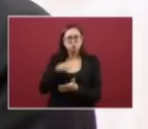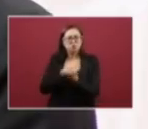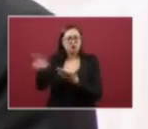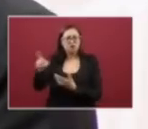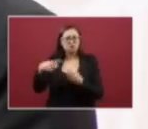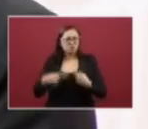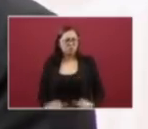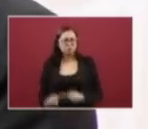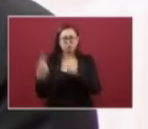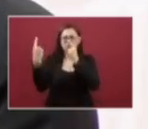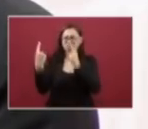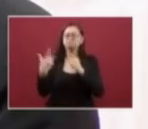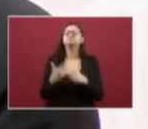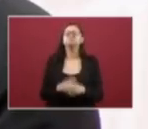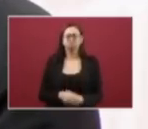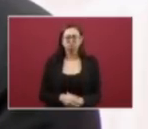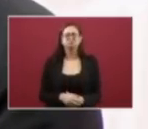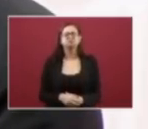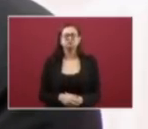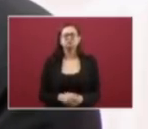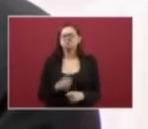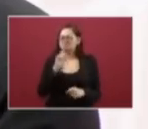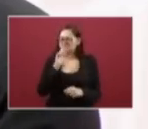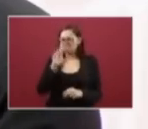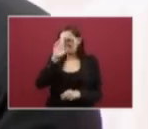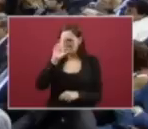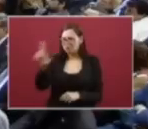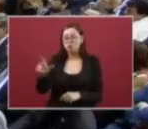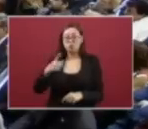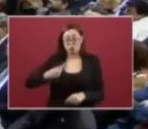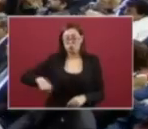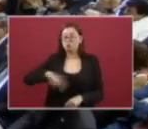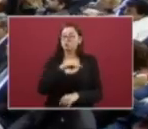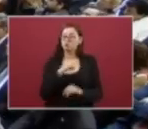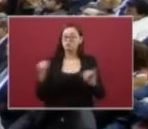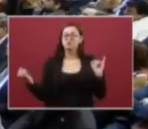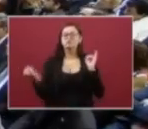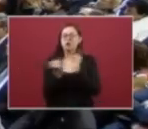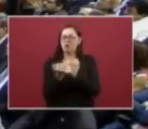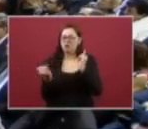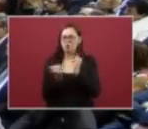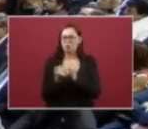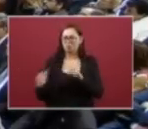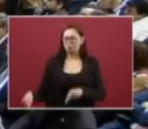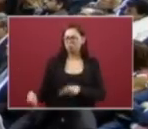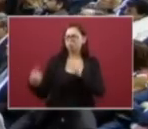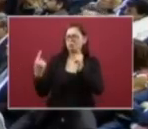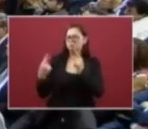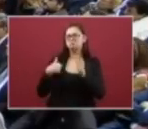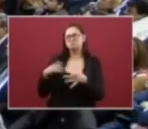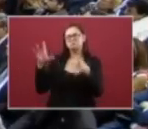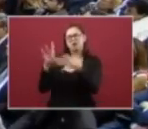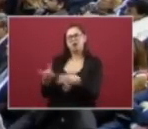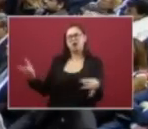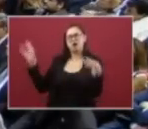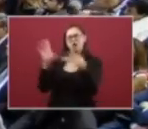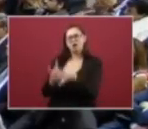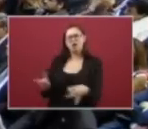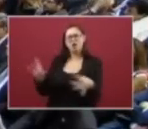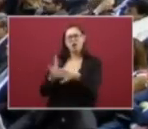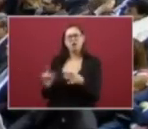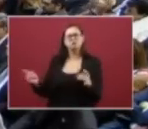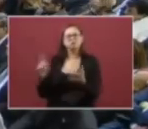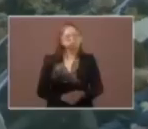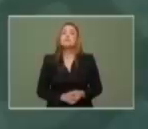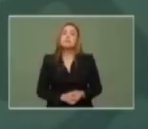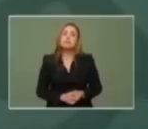Trump amenazando. Y entonces tiene un periodo largo de crecimiento. Entonces es cada vez que argumenta estar peleando